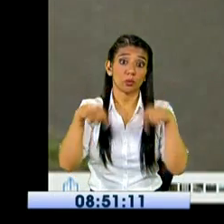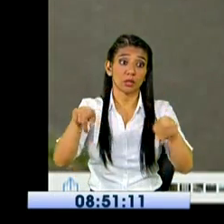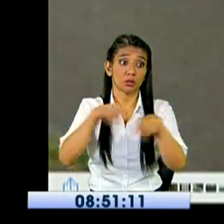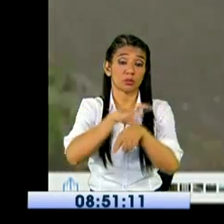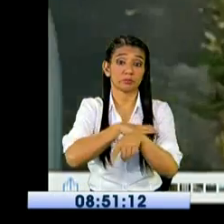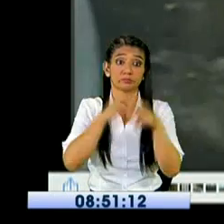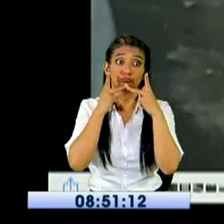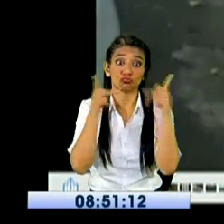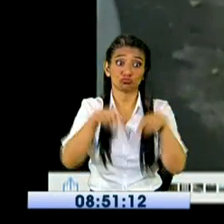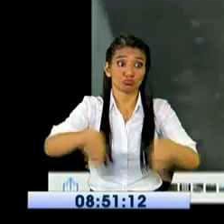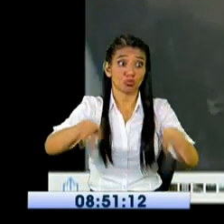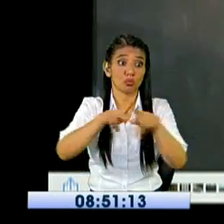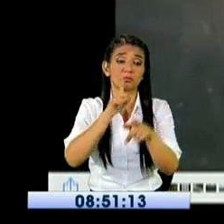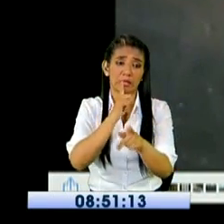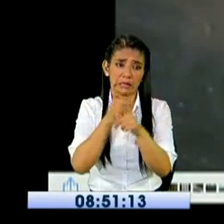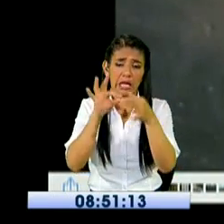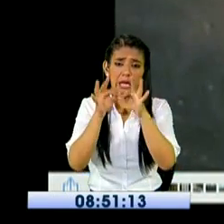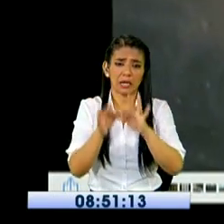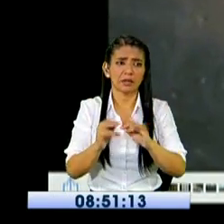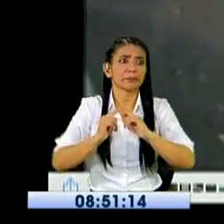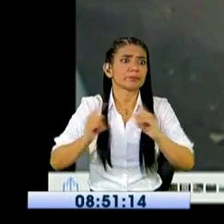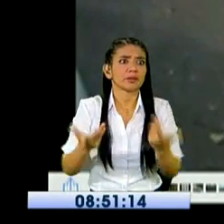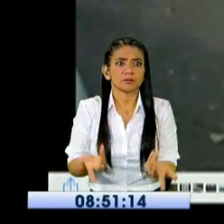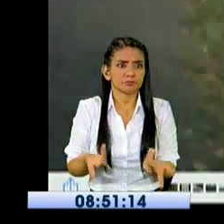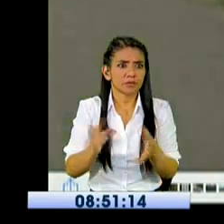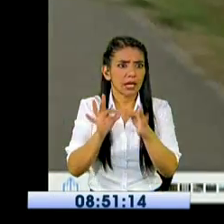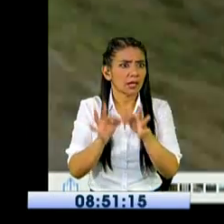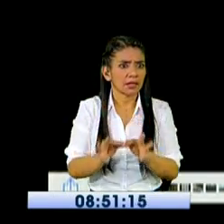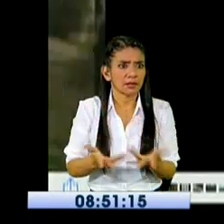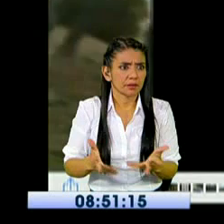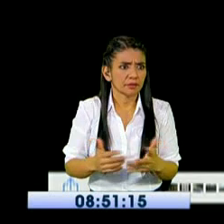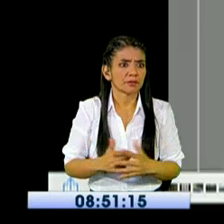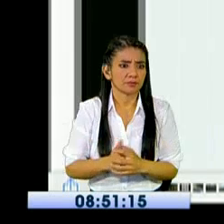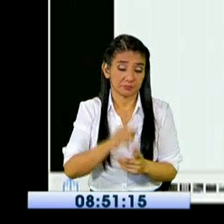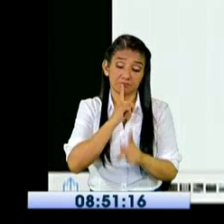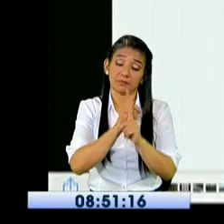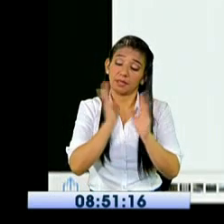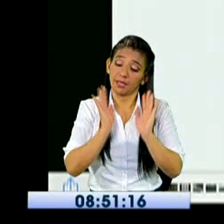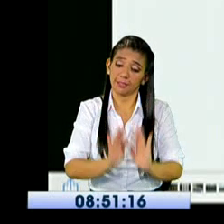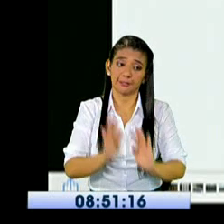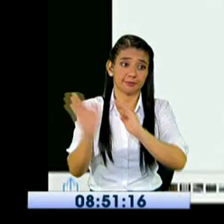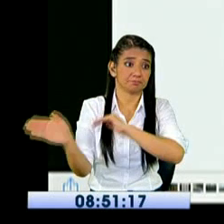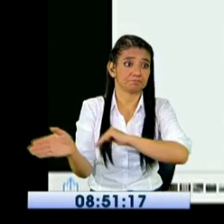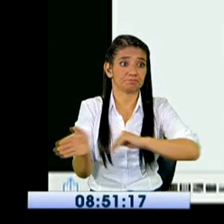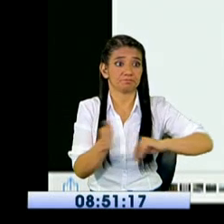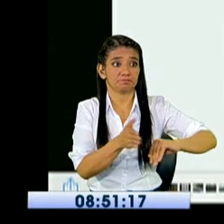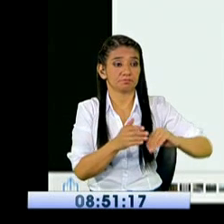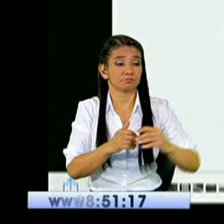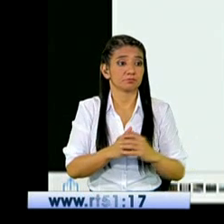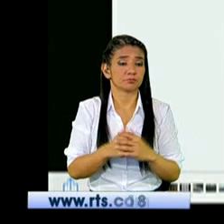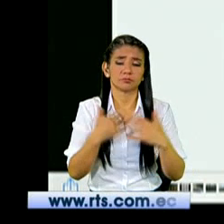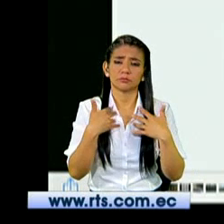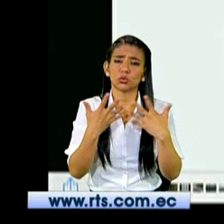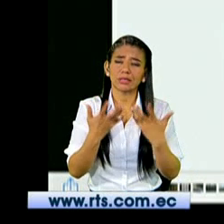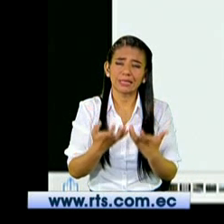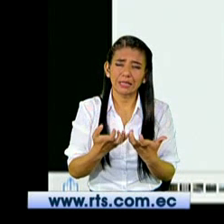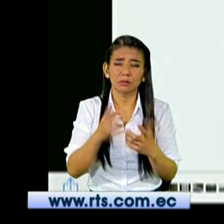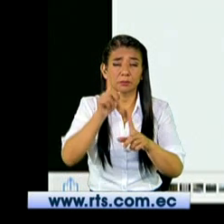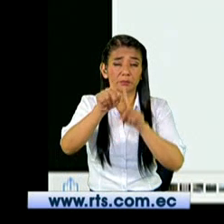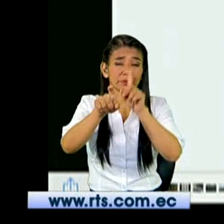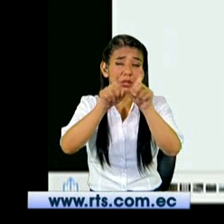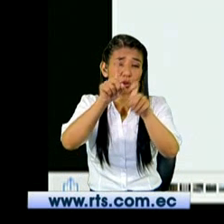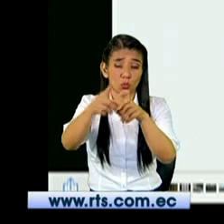es cierto, acá han arreglado, pero se han olvidado de acá. En fin, así pasa cuando sucede, dicen. ¿Eh? Quisiera saber si van a